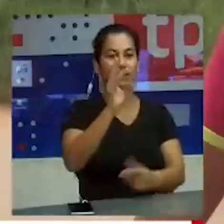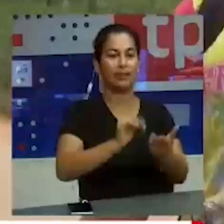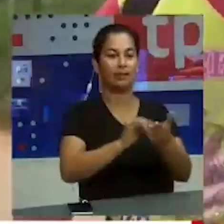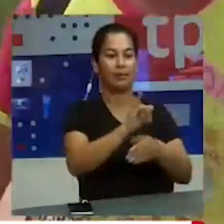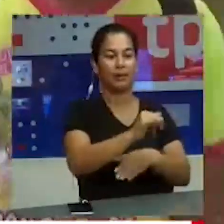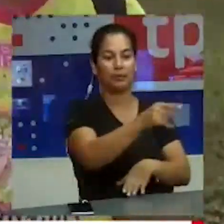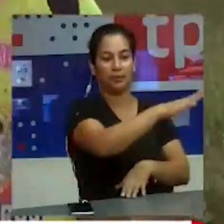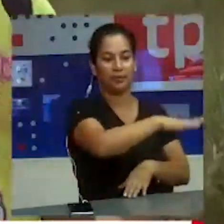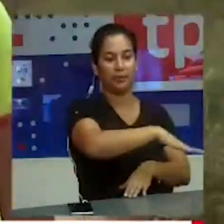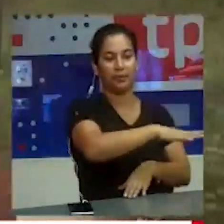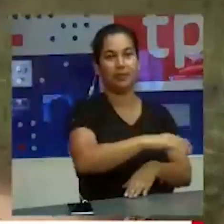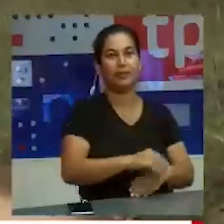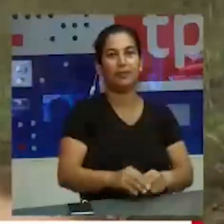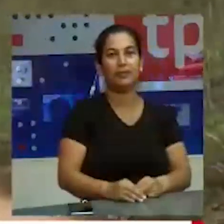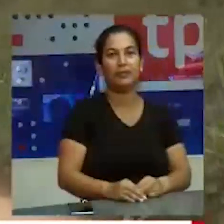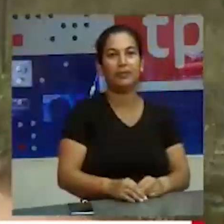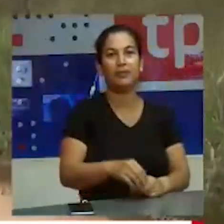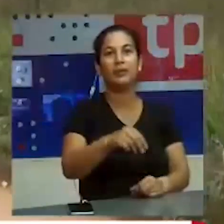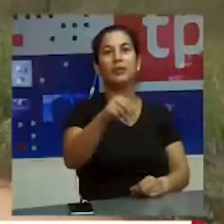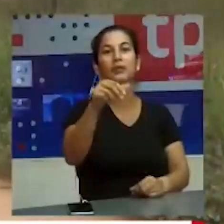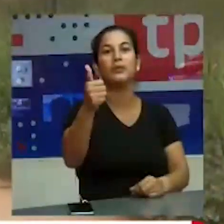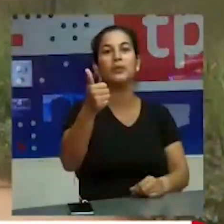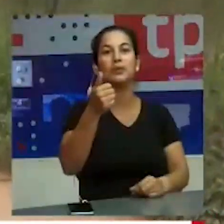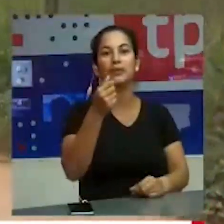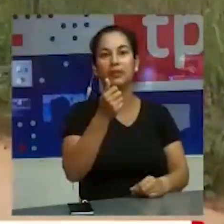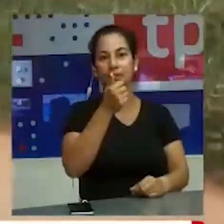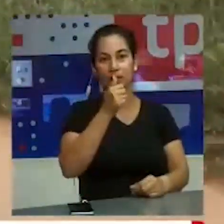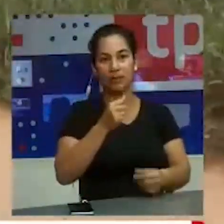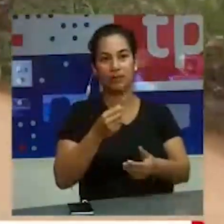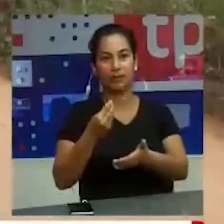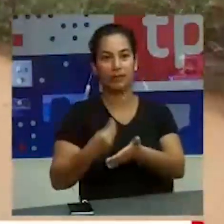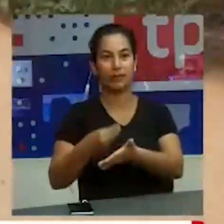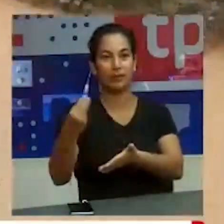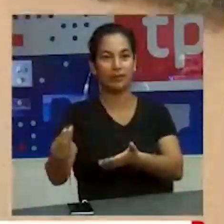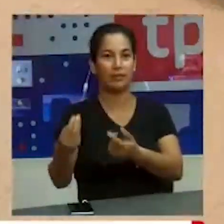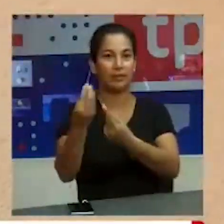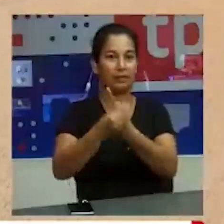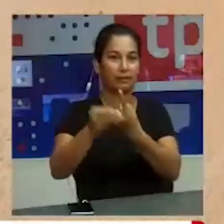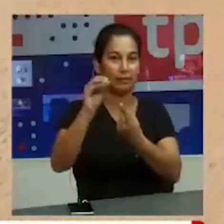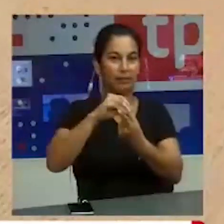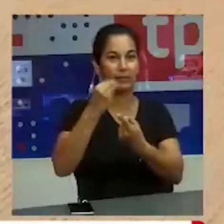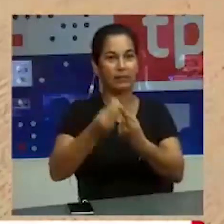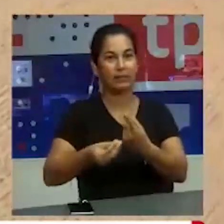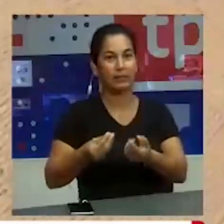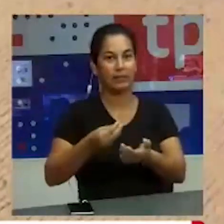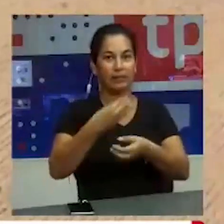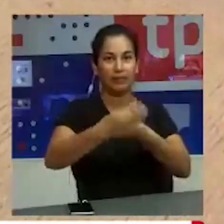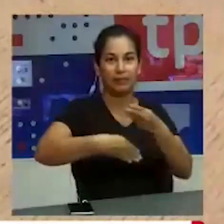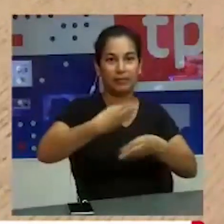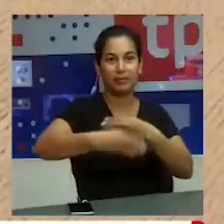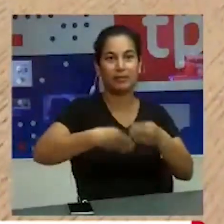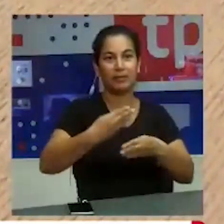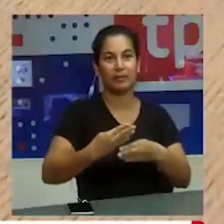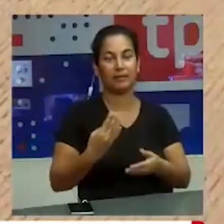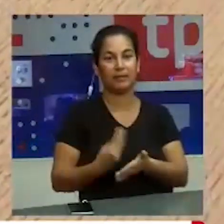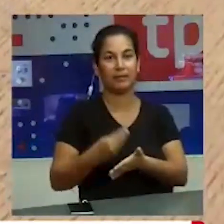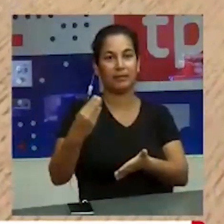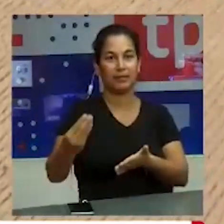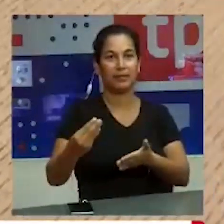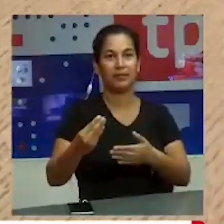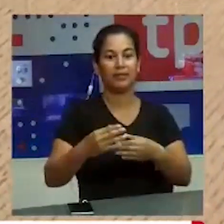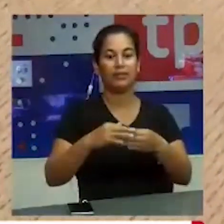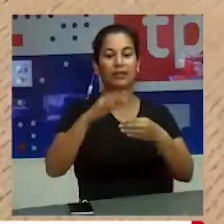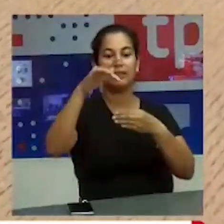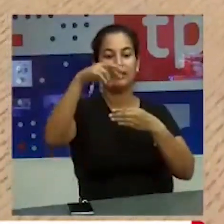un otro caballero también adquiriendo los productos, el platarito, papel de 50 días. ¿De qué barrio ha salido? De aquí, del barrio Cacique estamos saliendo. ¿Hasta dónde ha